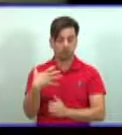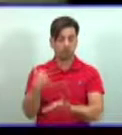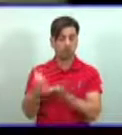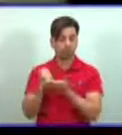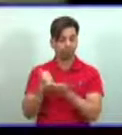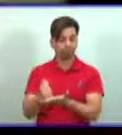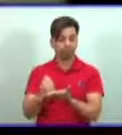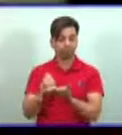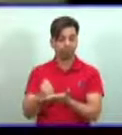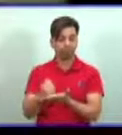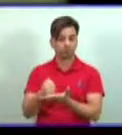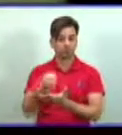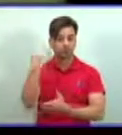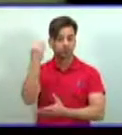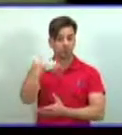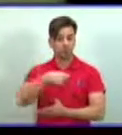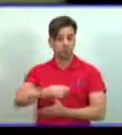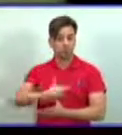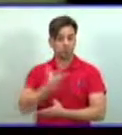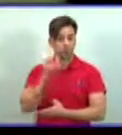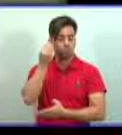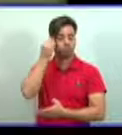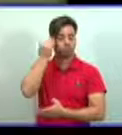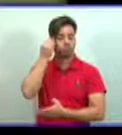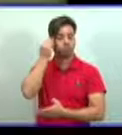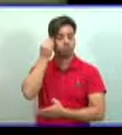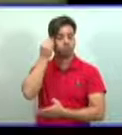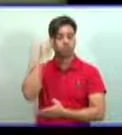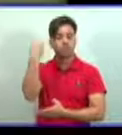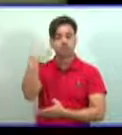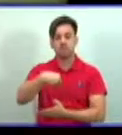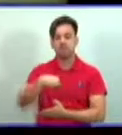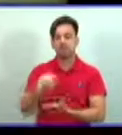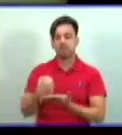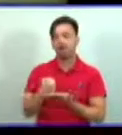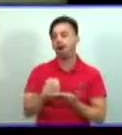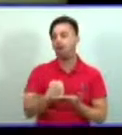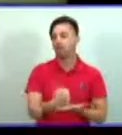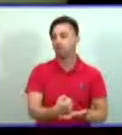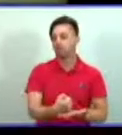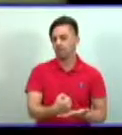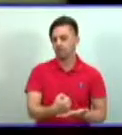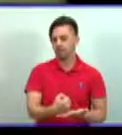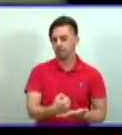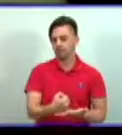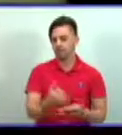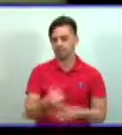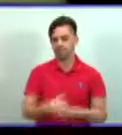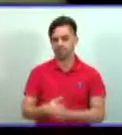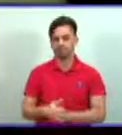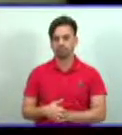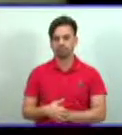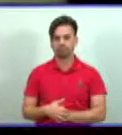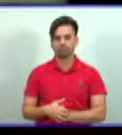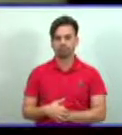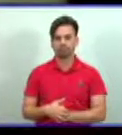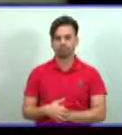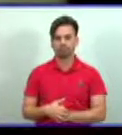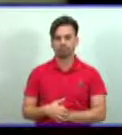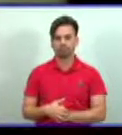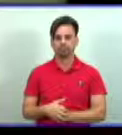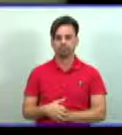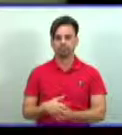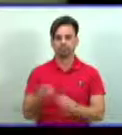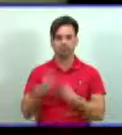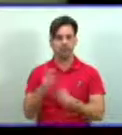desde nuestras maneras de hacer y desde nuestra posición de consumo a la descontaminación de la